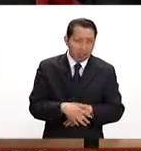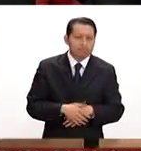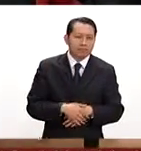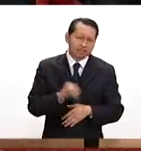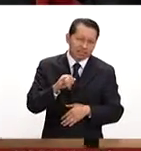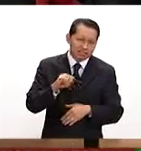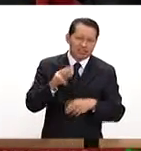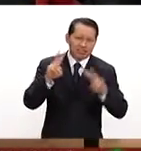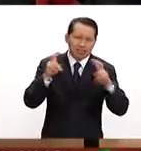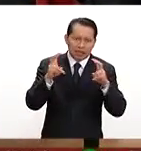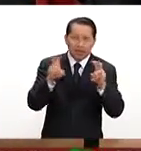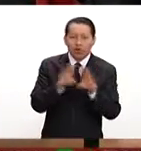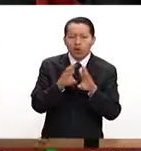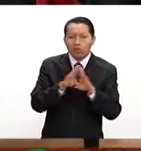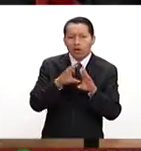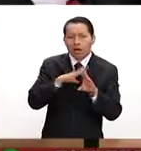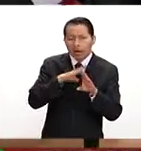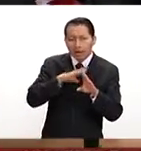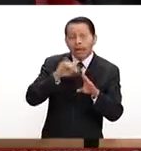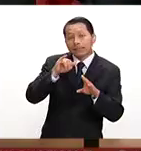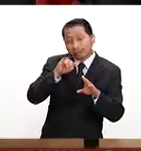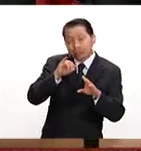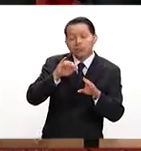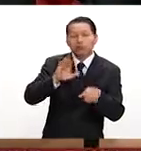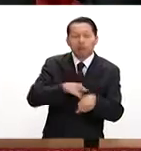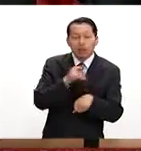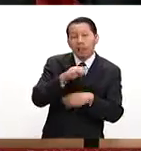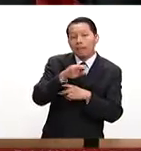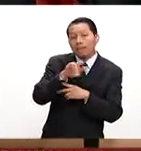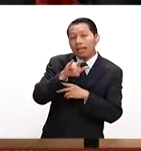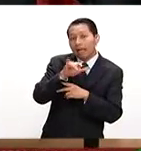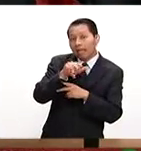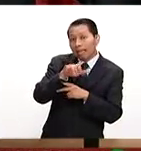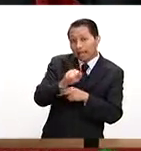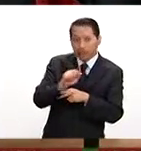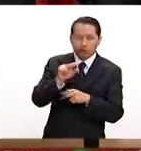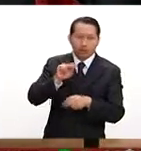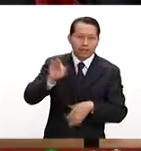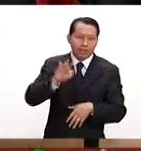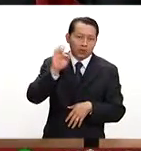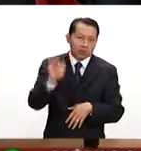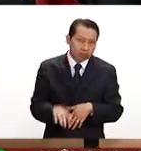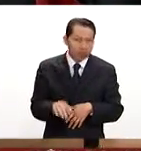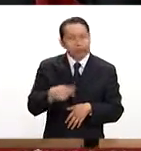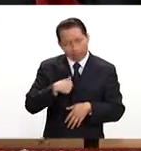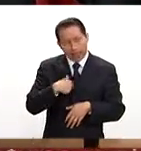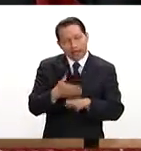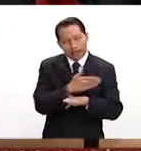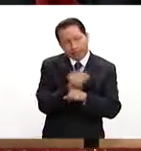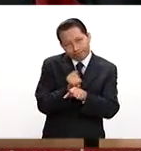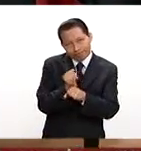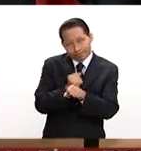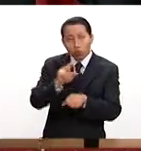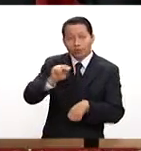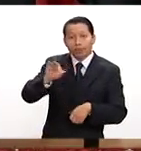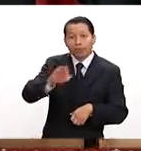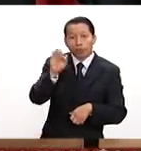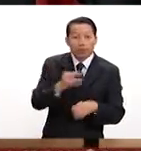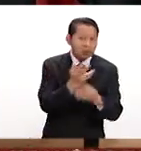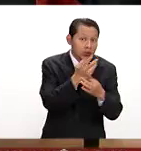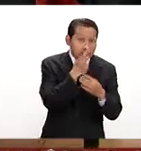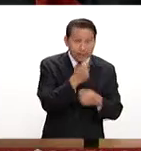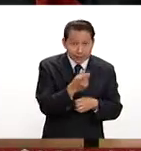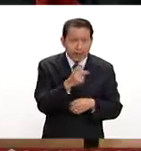tema, ahí sí hay un tema de idiosincrasia. Los millennials, el 80%, también hemos hecho estudios sobre esto, el 80% dice,